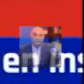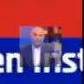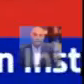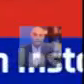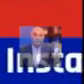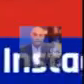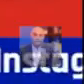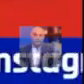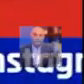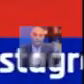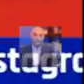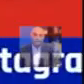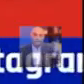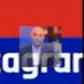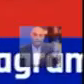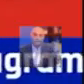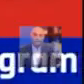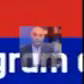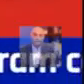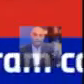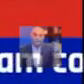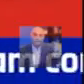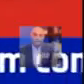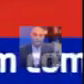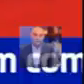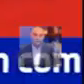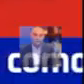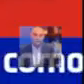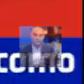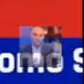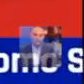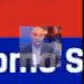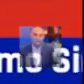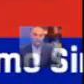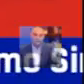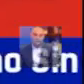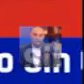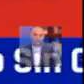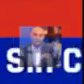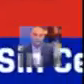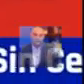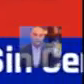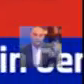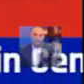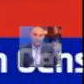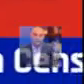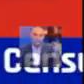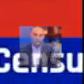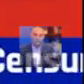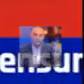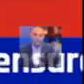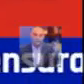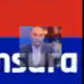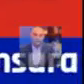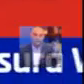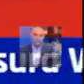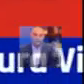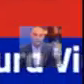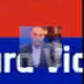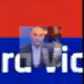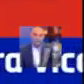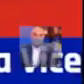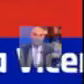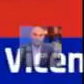maestro Ricardo Sevilla es coordinador de opinión y de investigaciones especiales en Regeneración MX. Estas cifras que presenta el presidente